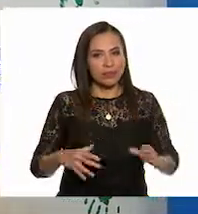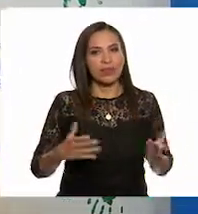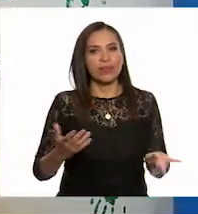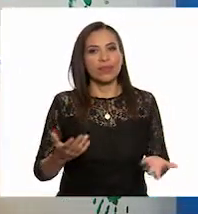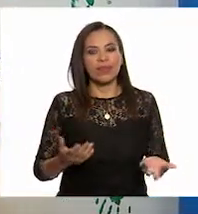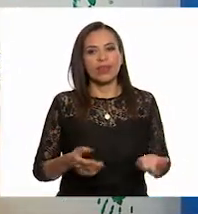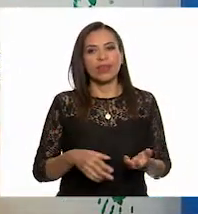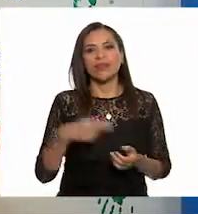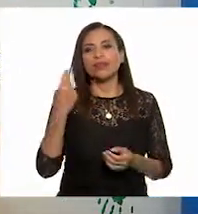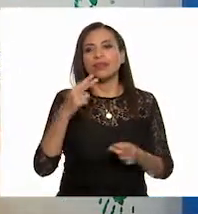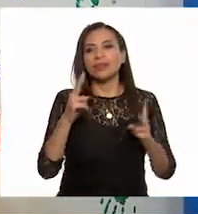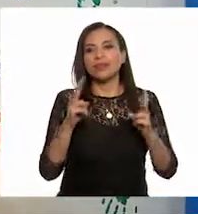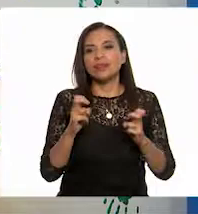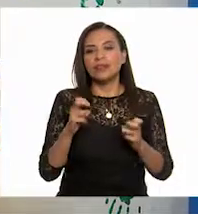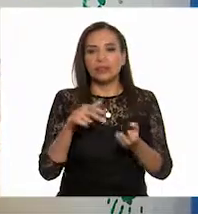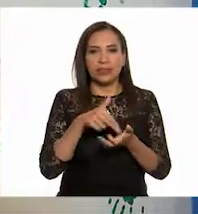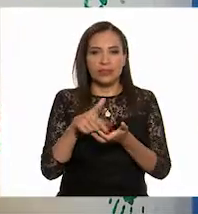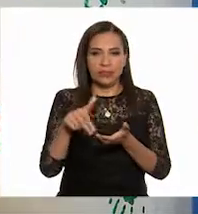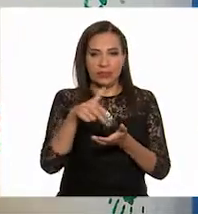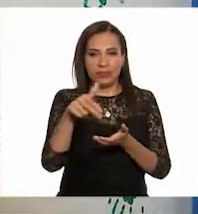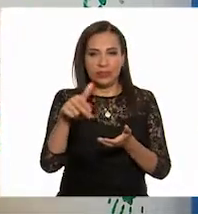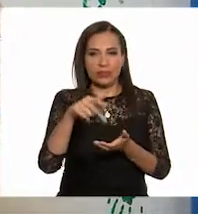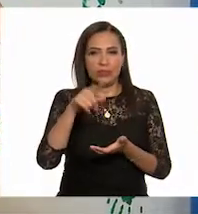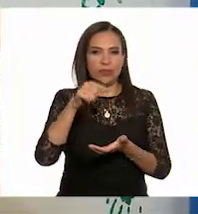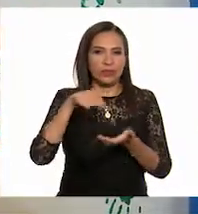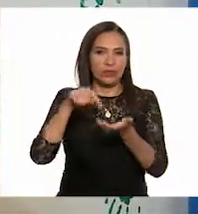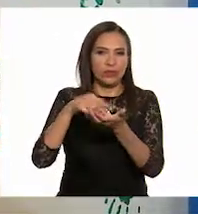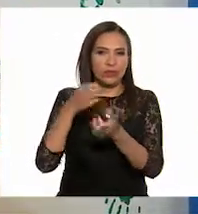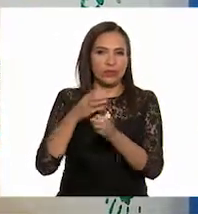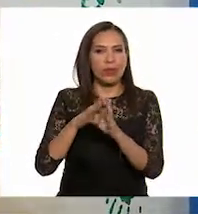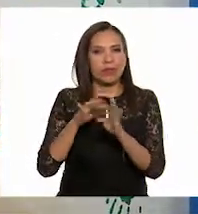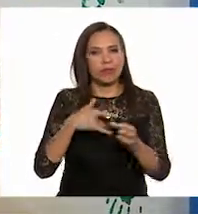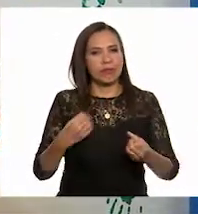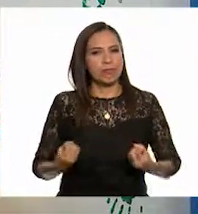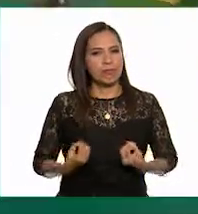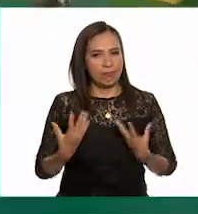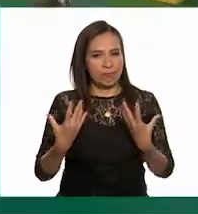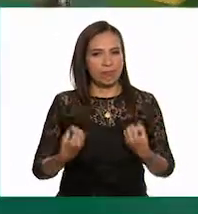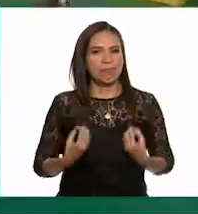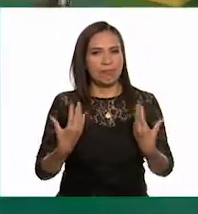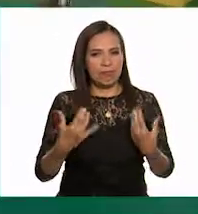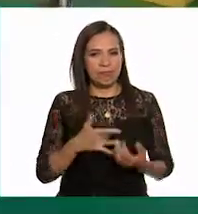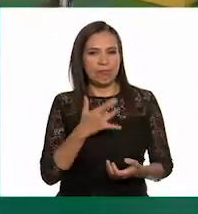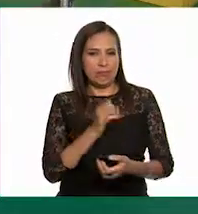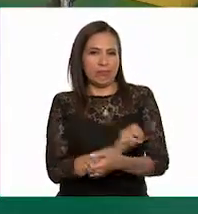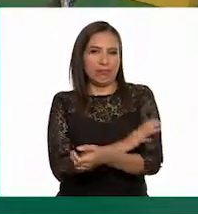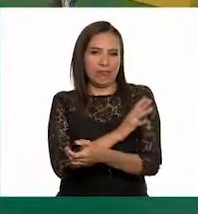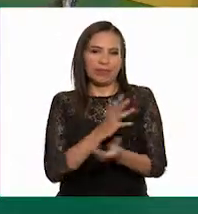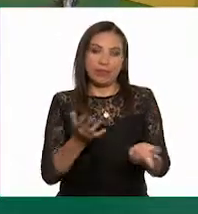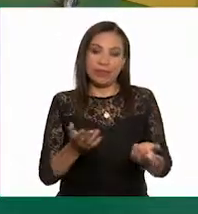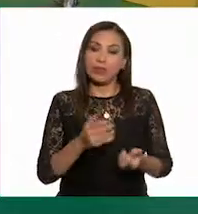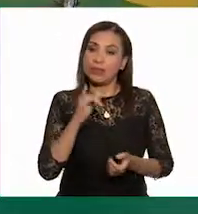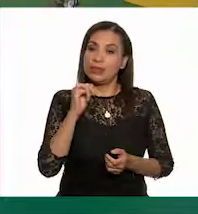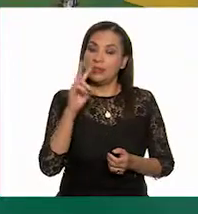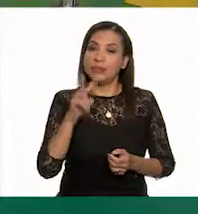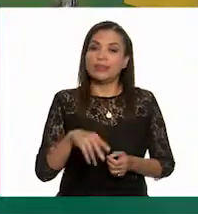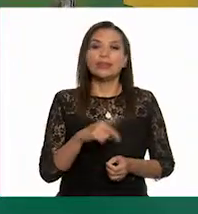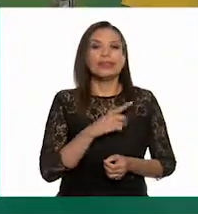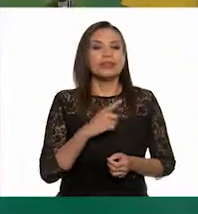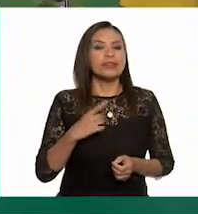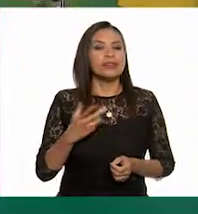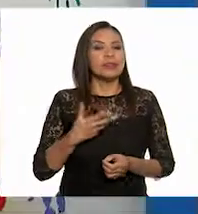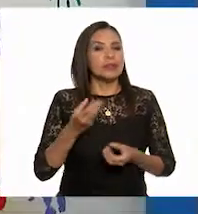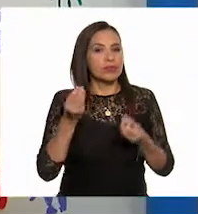y que se titula Caminata por los estados de ánimo. ¡Está buenísimo! Sí. Hay que